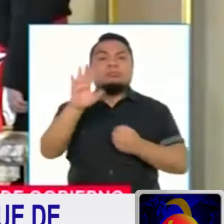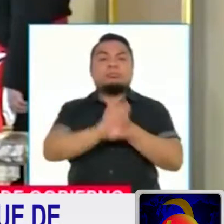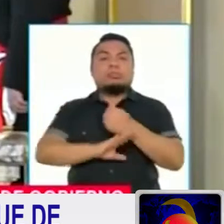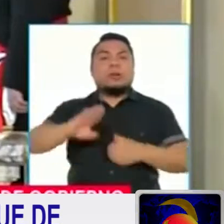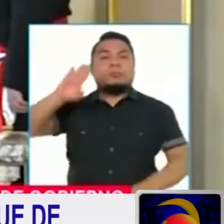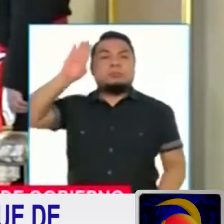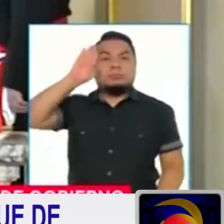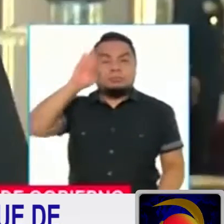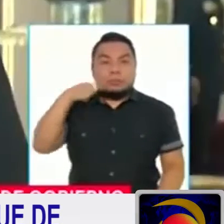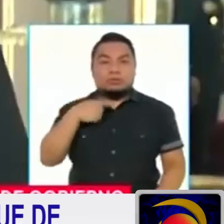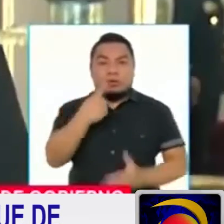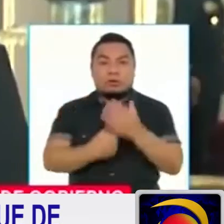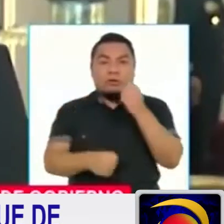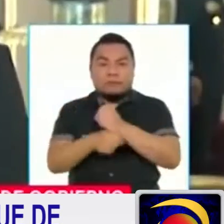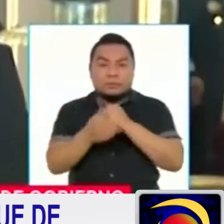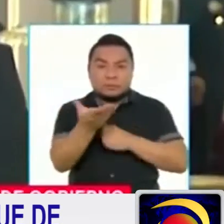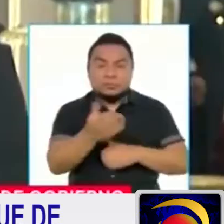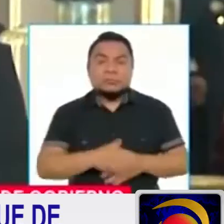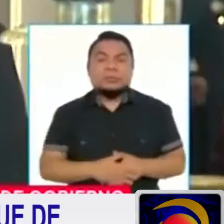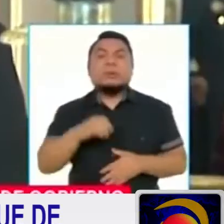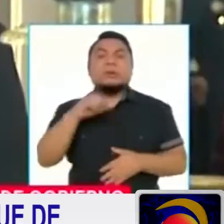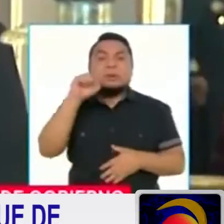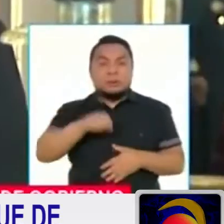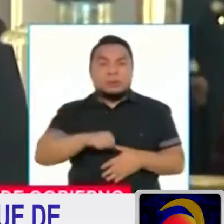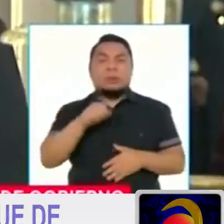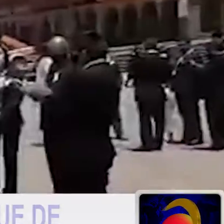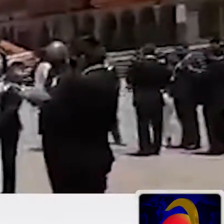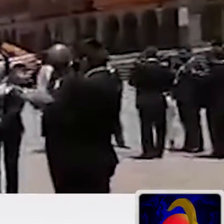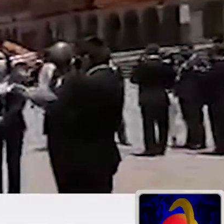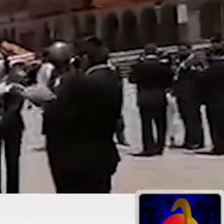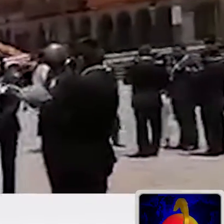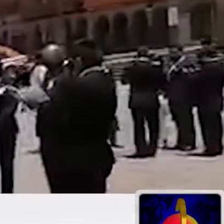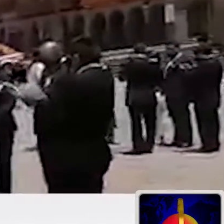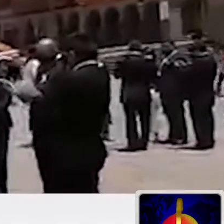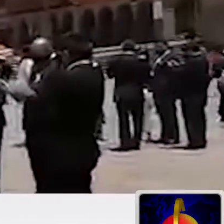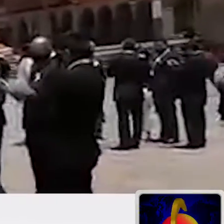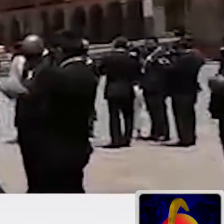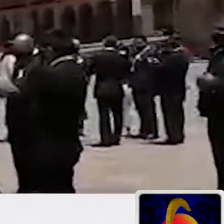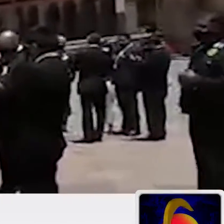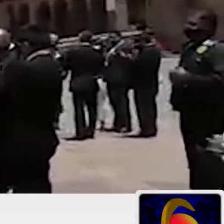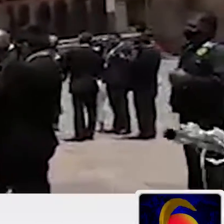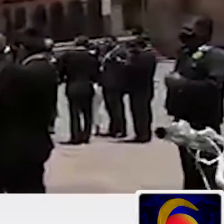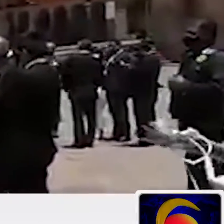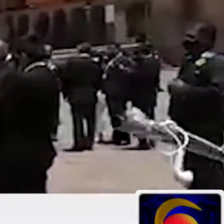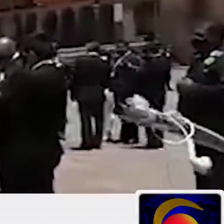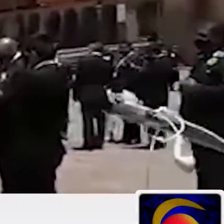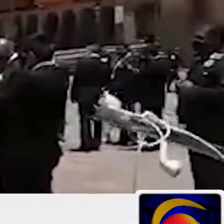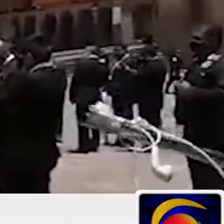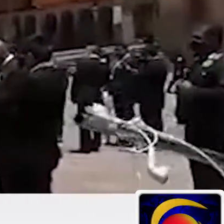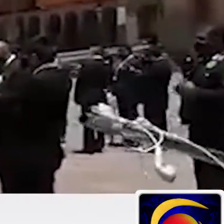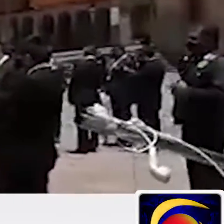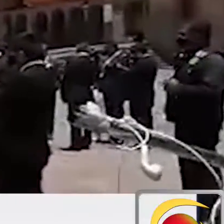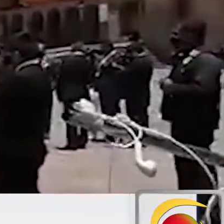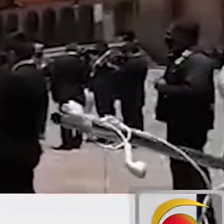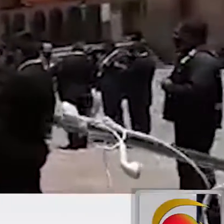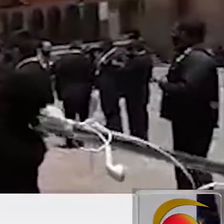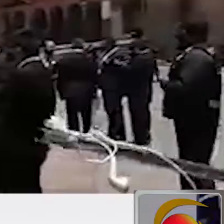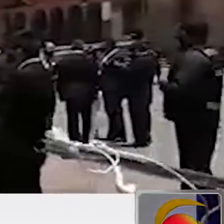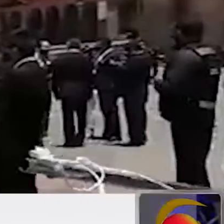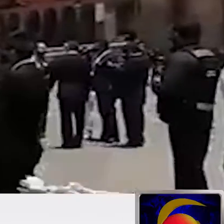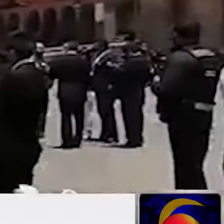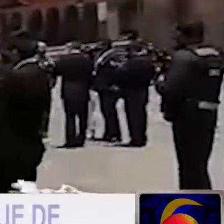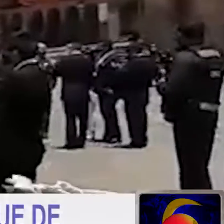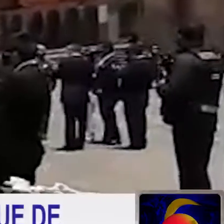momento están esperando los lineamientos para tomar acciones operativas. Estamos esperando los lineamientos del nuevo comandante